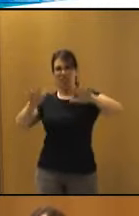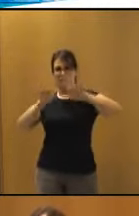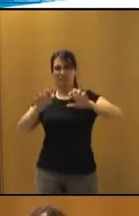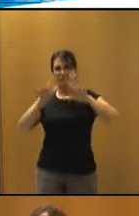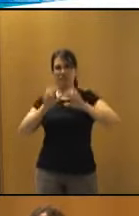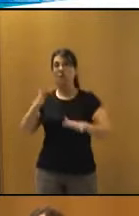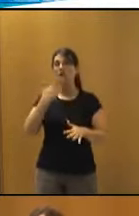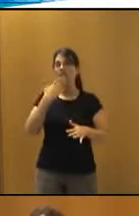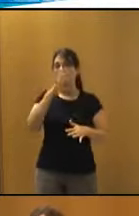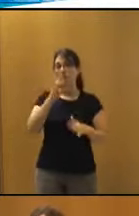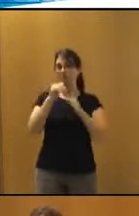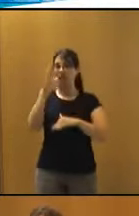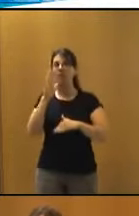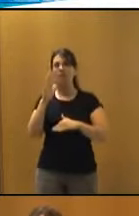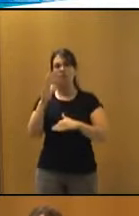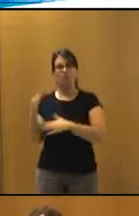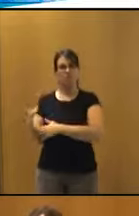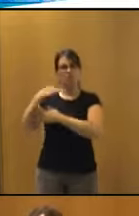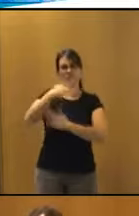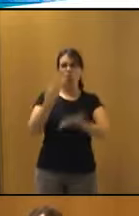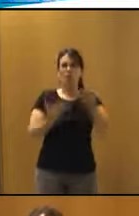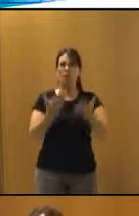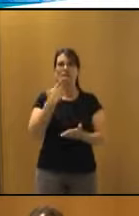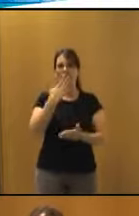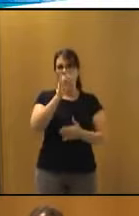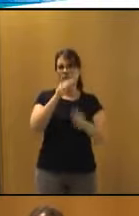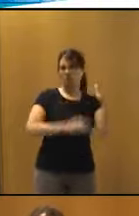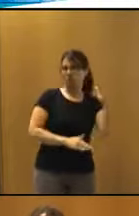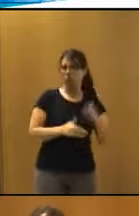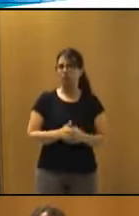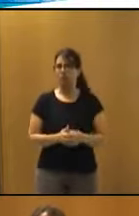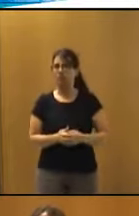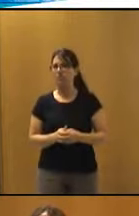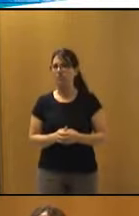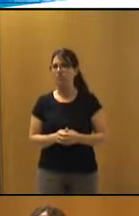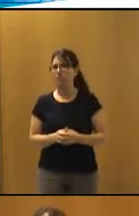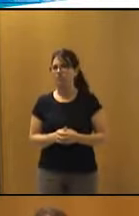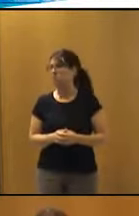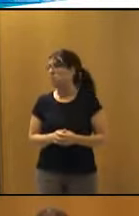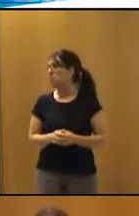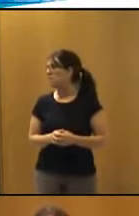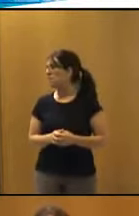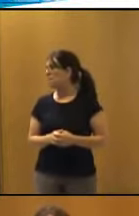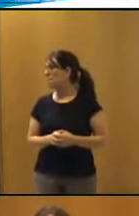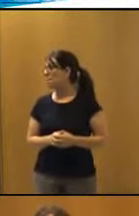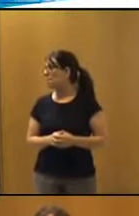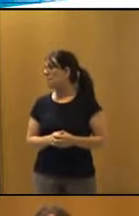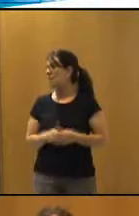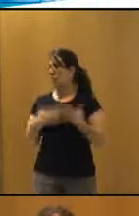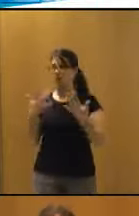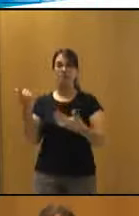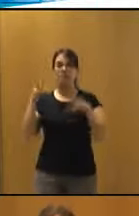crecimiento de los mayores de 50 es mucho mayor al de los menores de 50. Entonces,